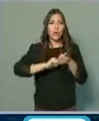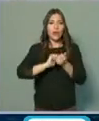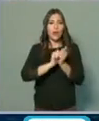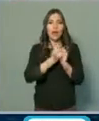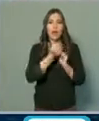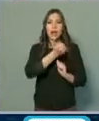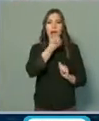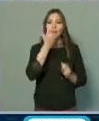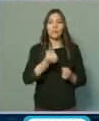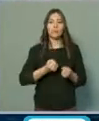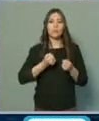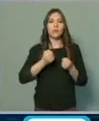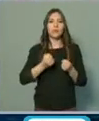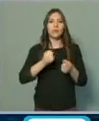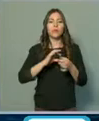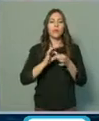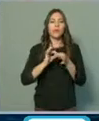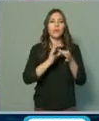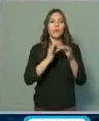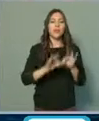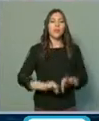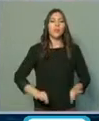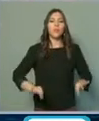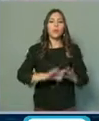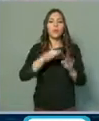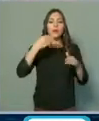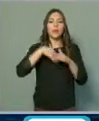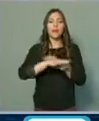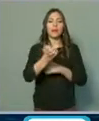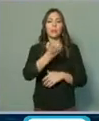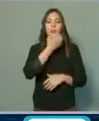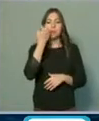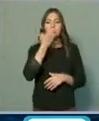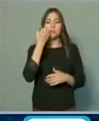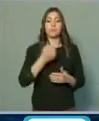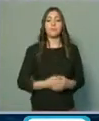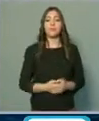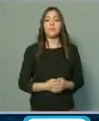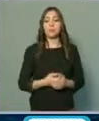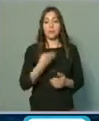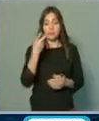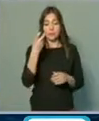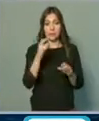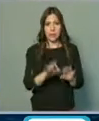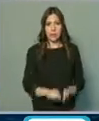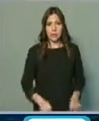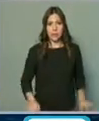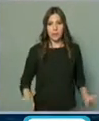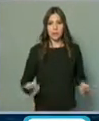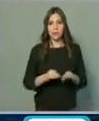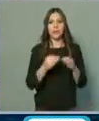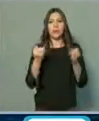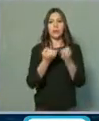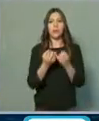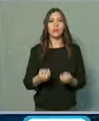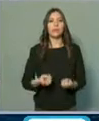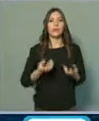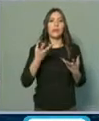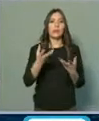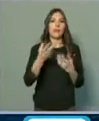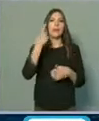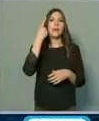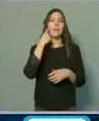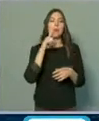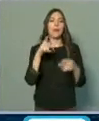el salón de clases. Eso es definitivamente muy importante, y muy importante ¿no? Nutrido también de esta parte humana que